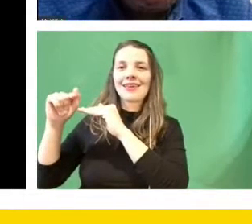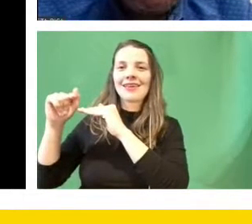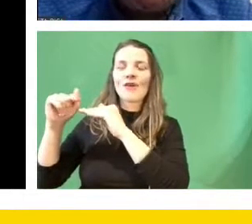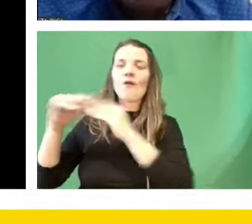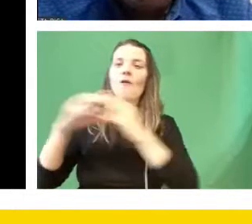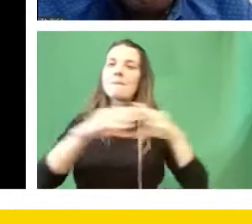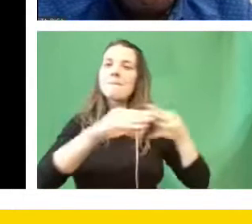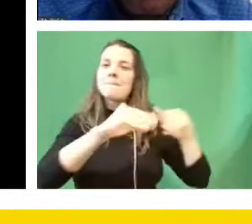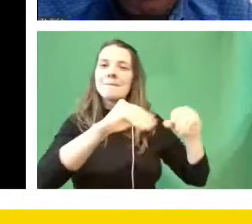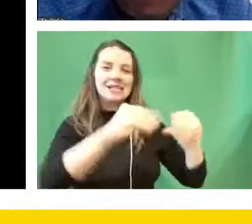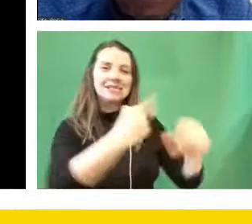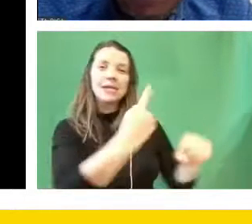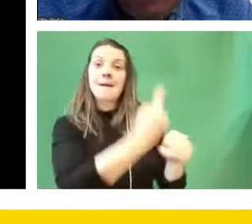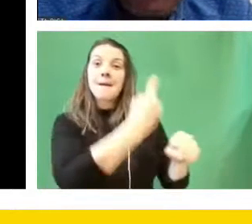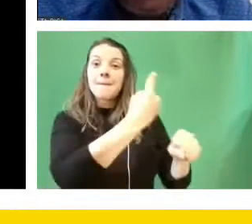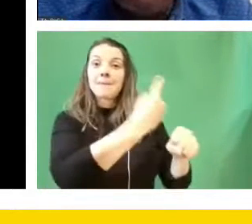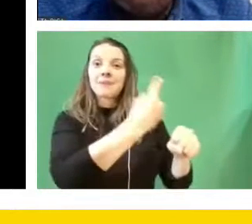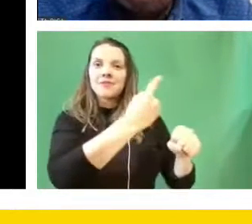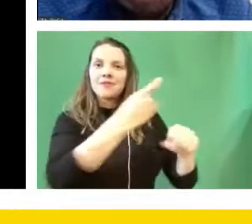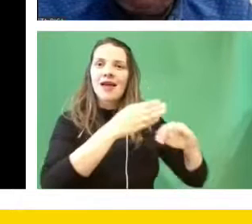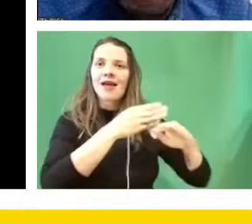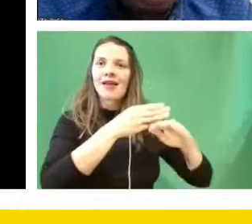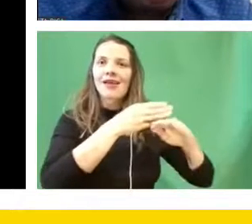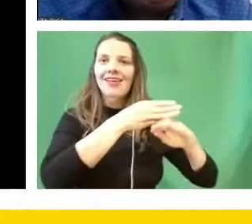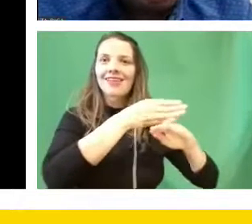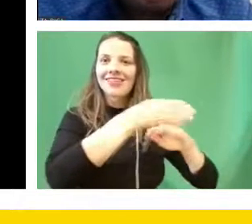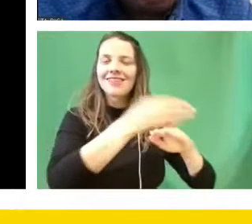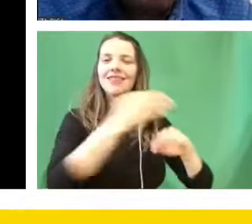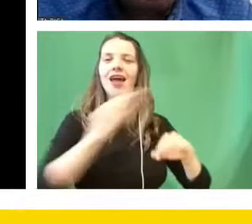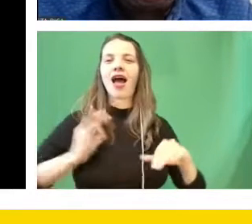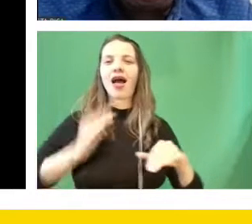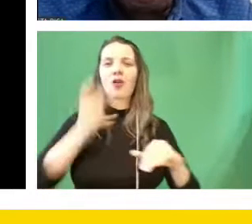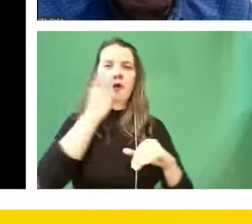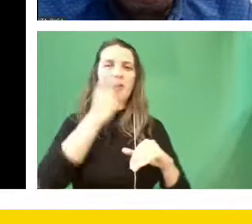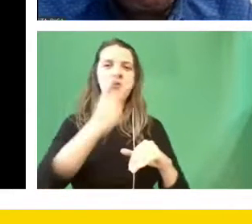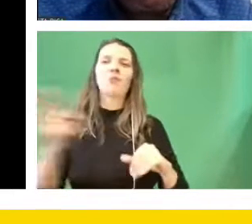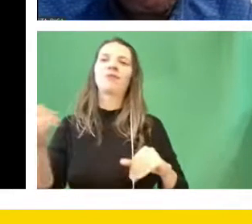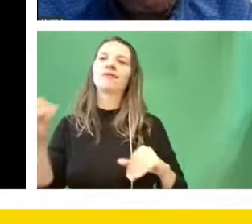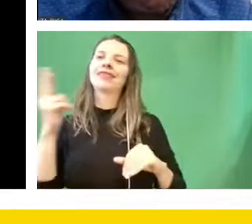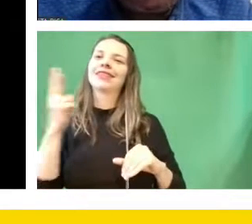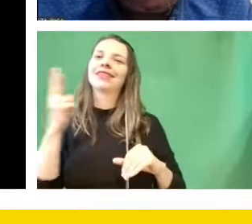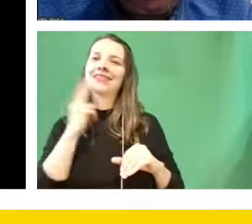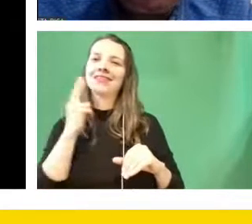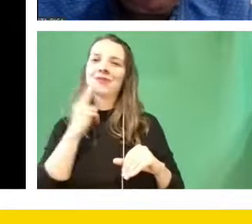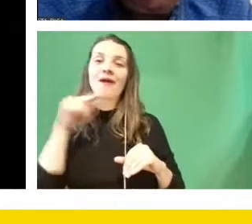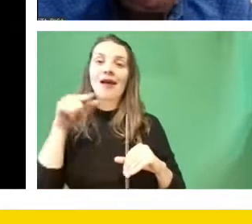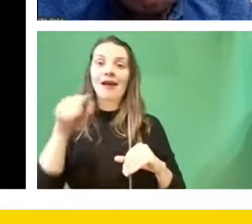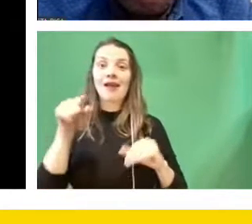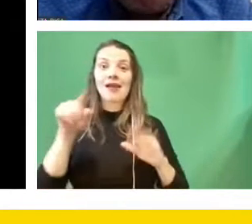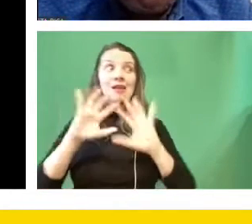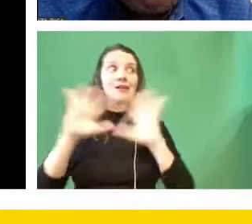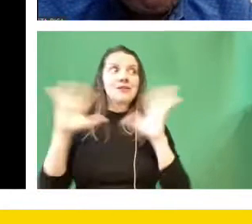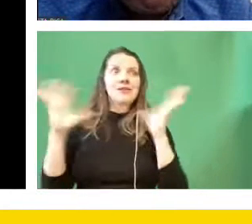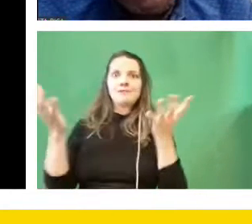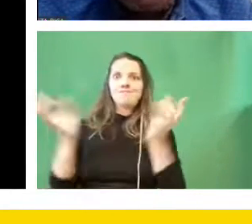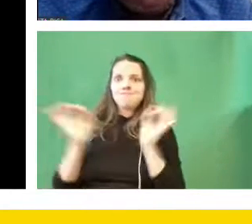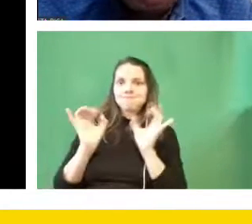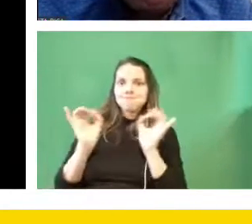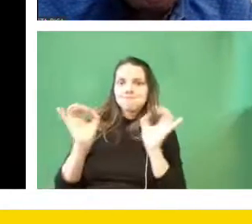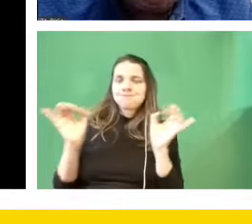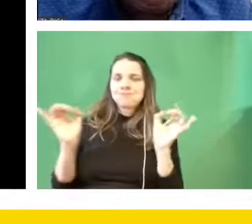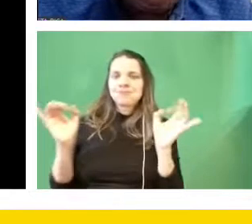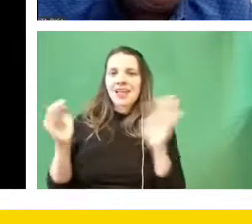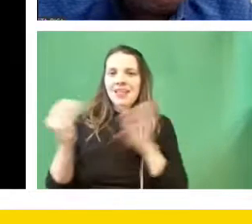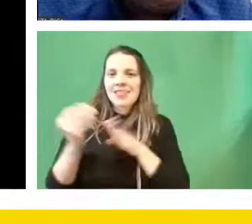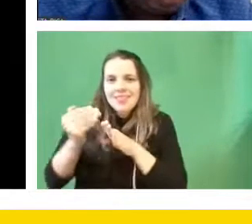administración municipal. También en el 2019, ese 2019 antes de pandemia nos permitió desarrollar muchos proyectos y realmente pues aquí en